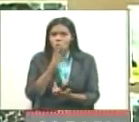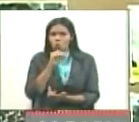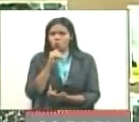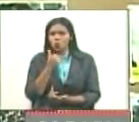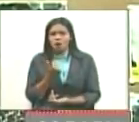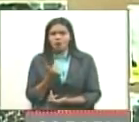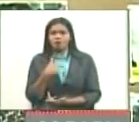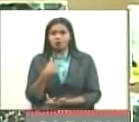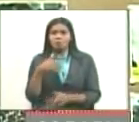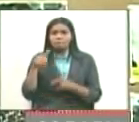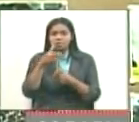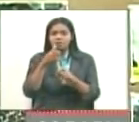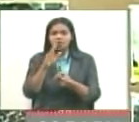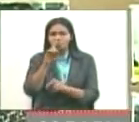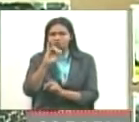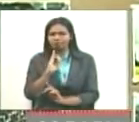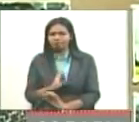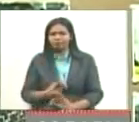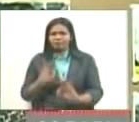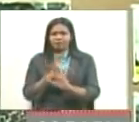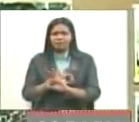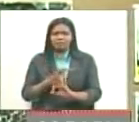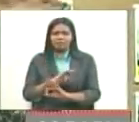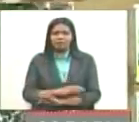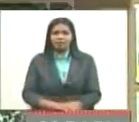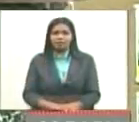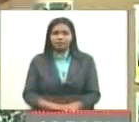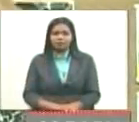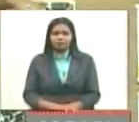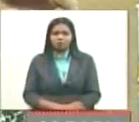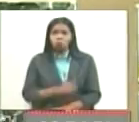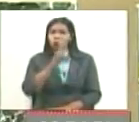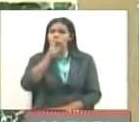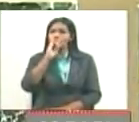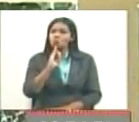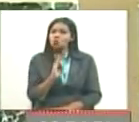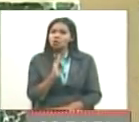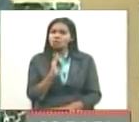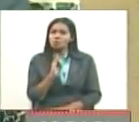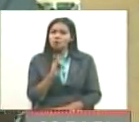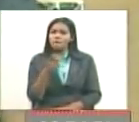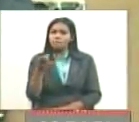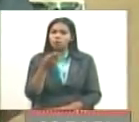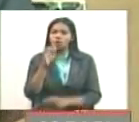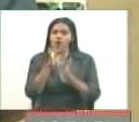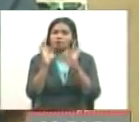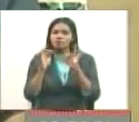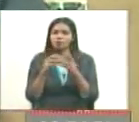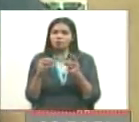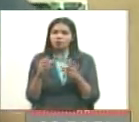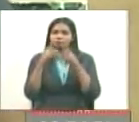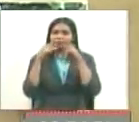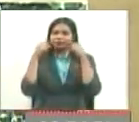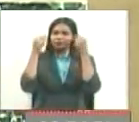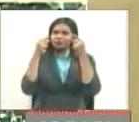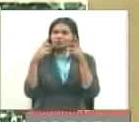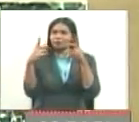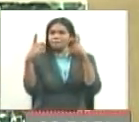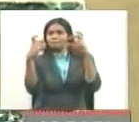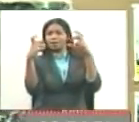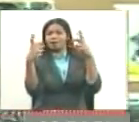No, yo no los estoy persiguiendo. Son ellos mismos que se aparecieron, se tomaron una sonrisa y dale, aquí estoy